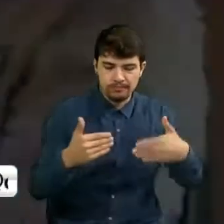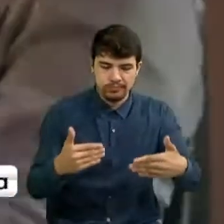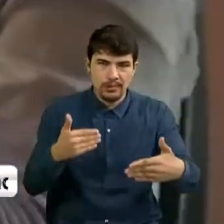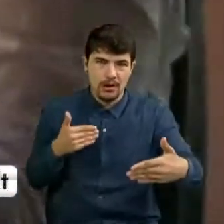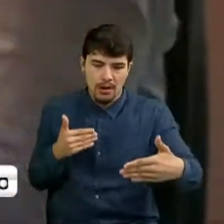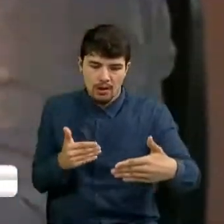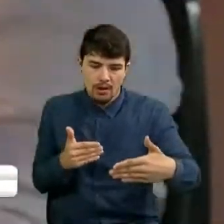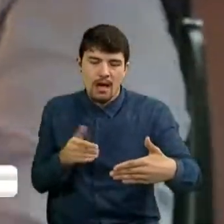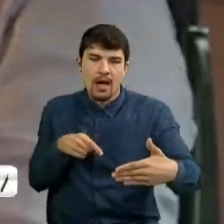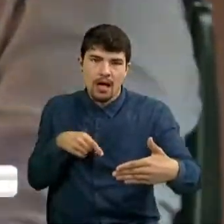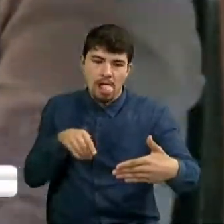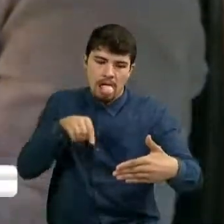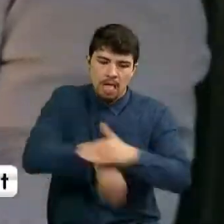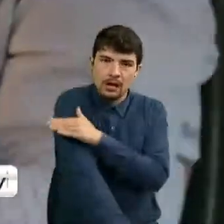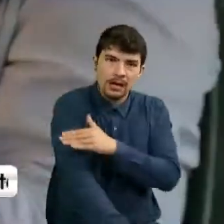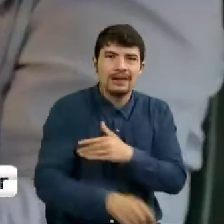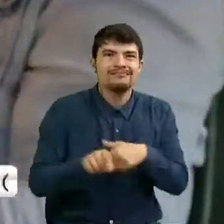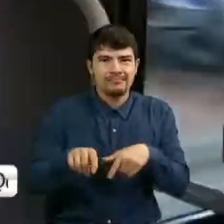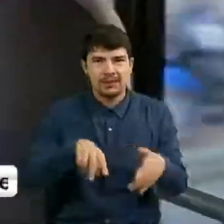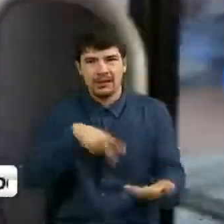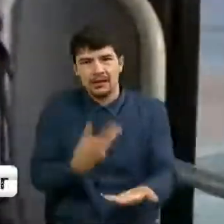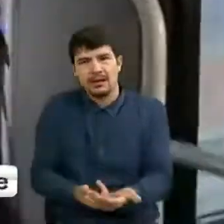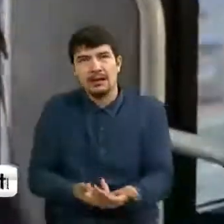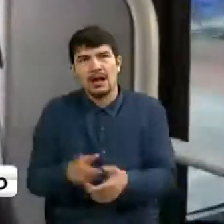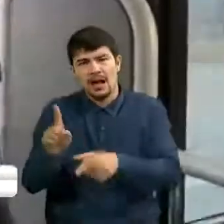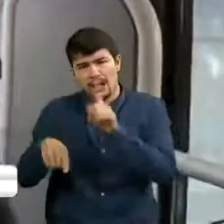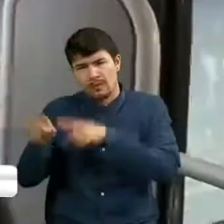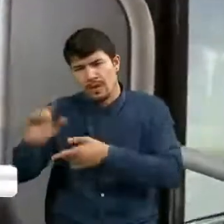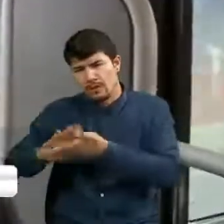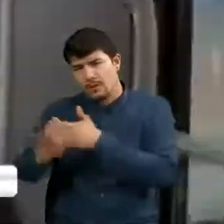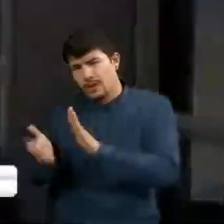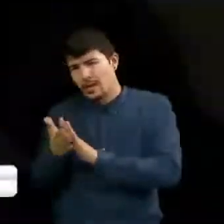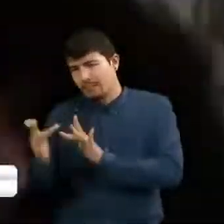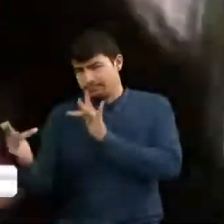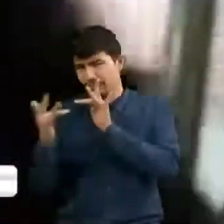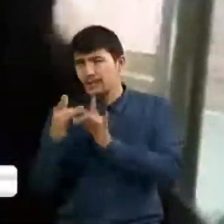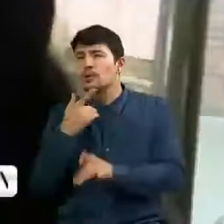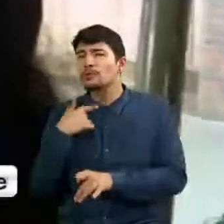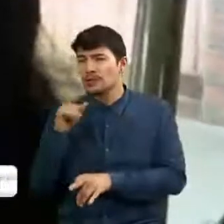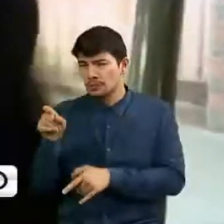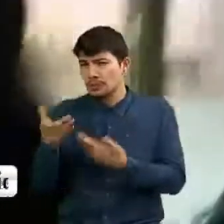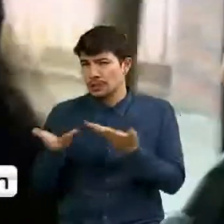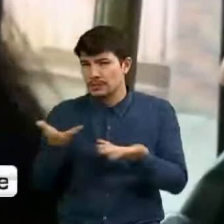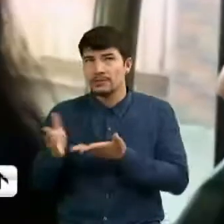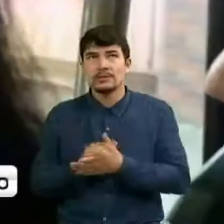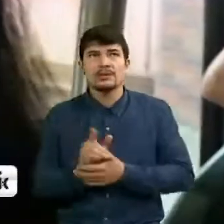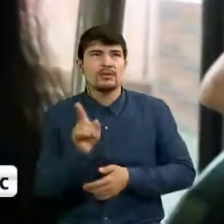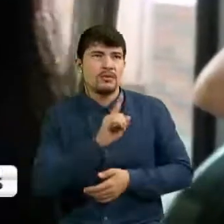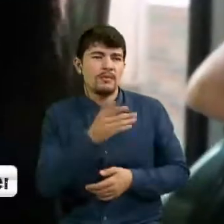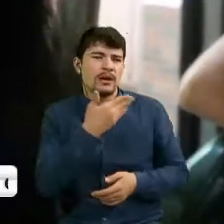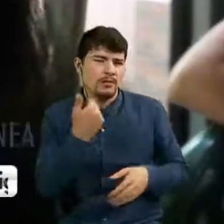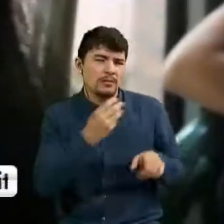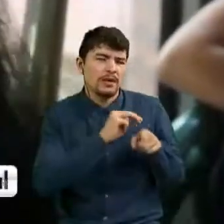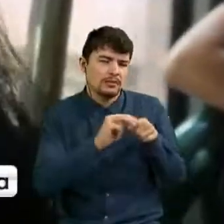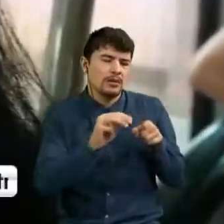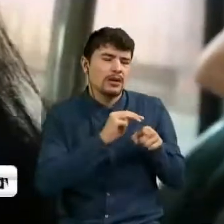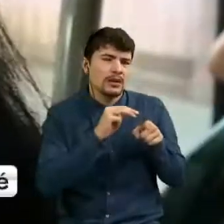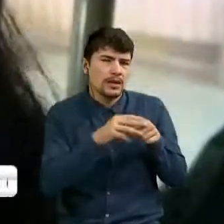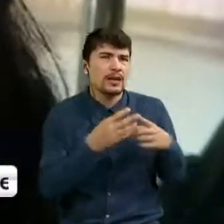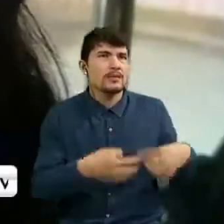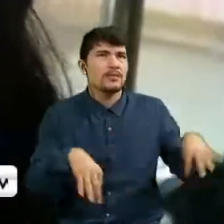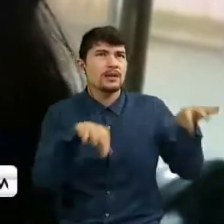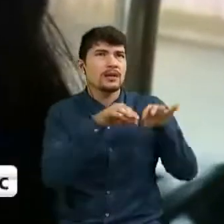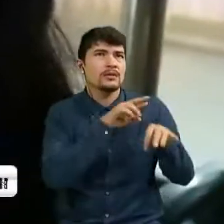plataforma. Pero, ¿está conforme la comunidad con el servicio de Metrolínea? Pues sería bueno que Metrolínea tuviera en cuenta las personas